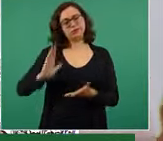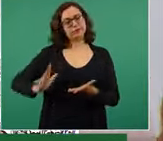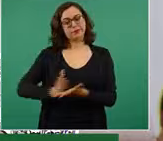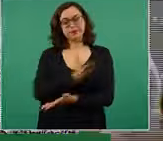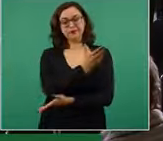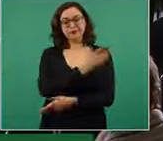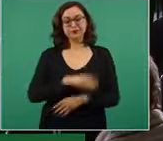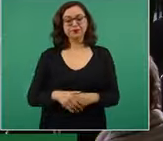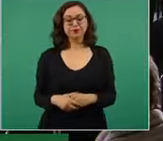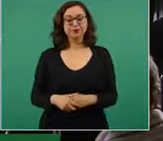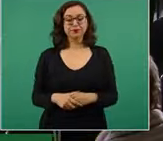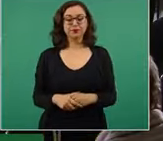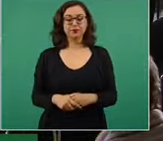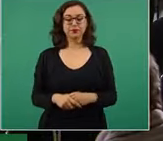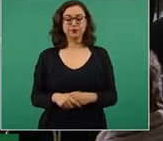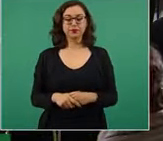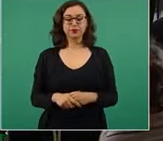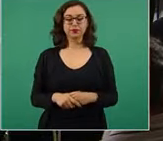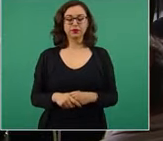En